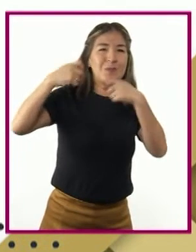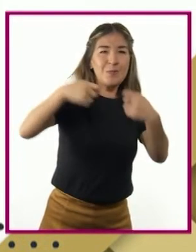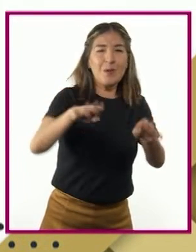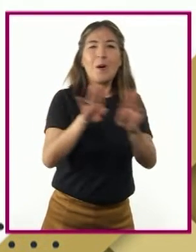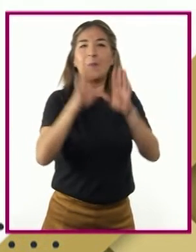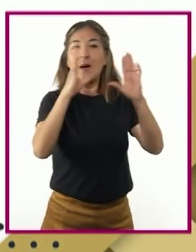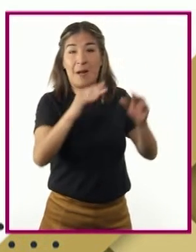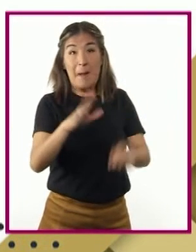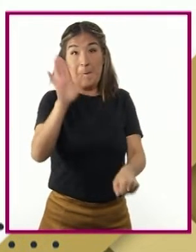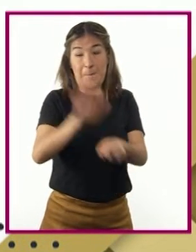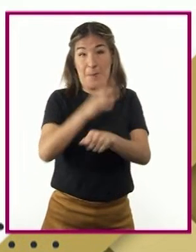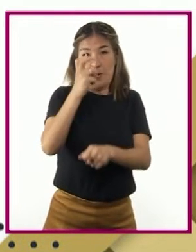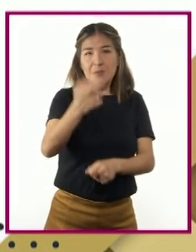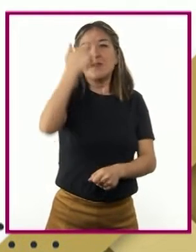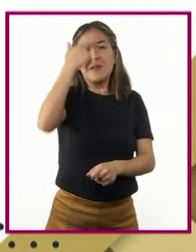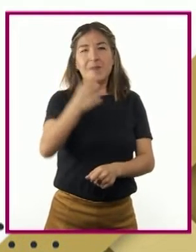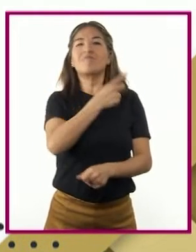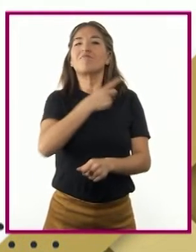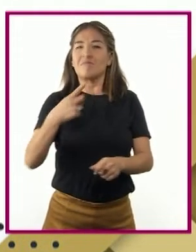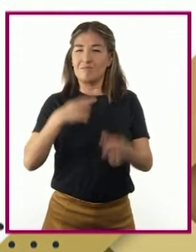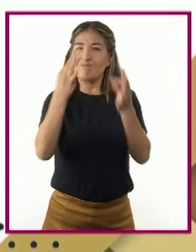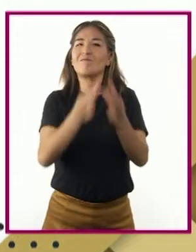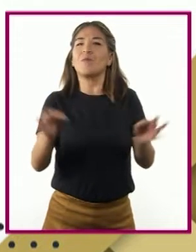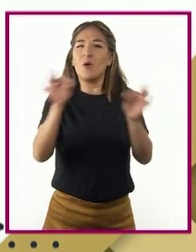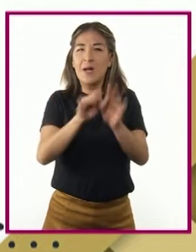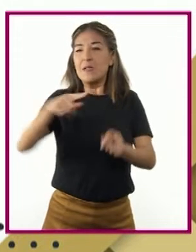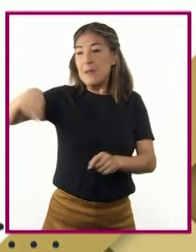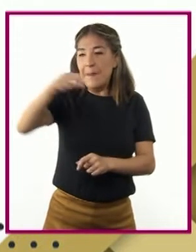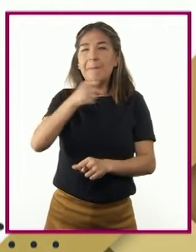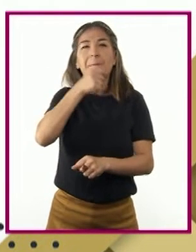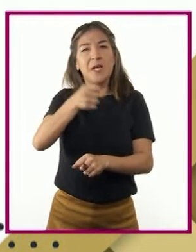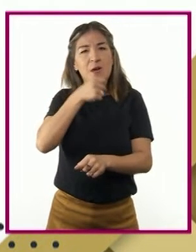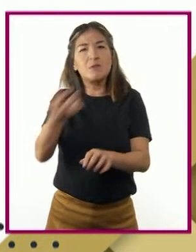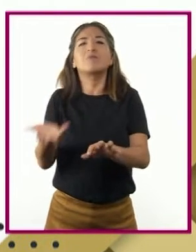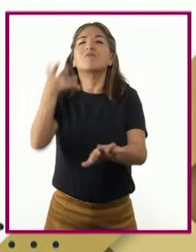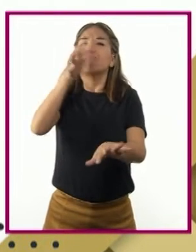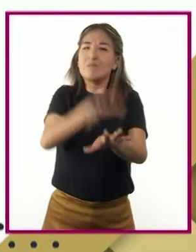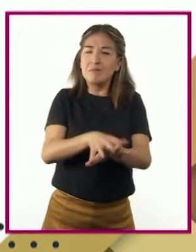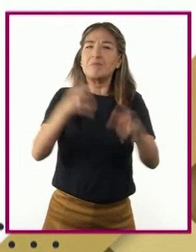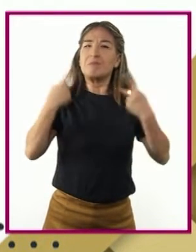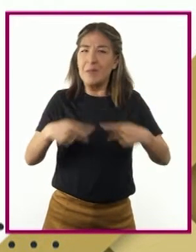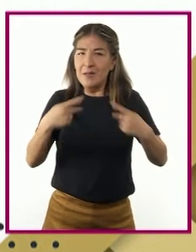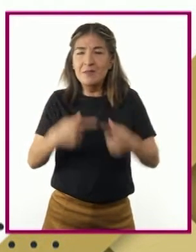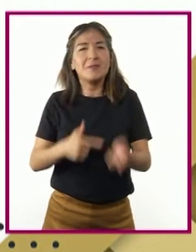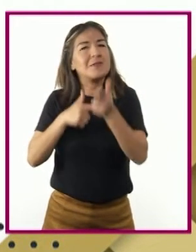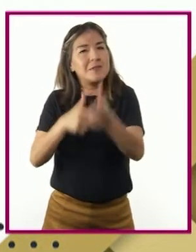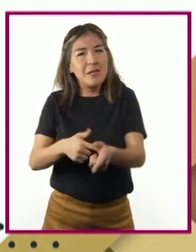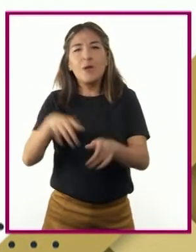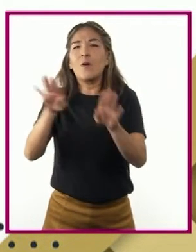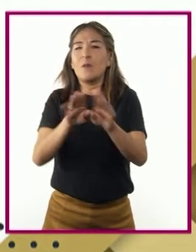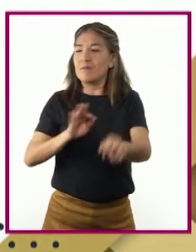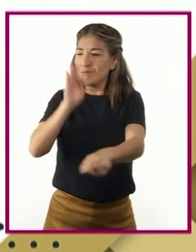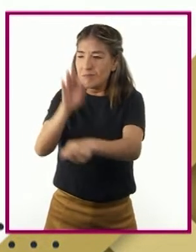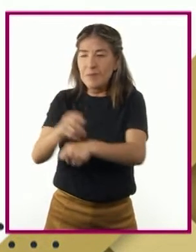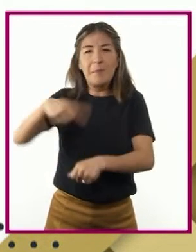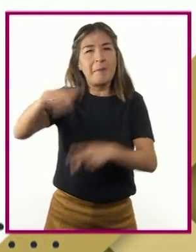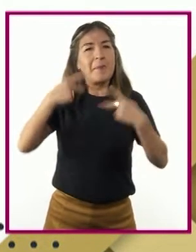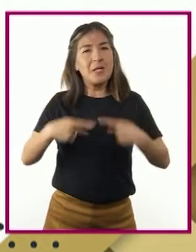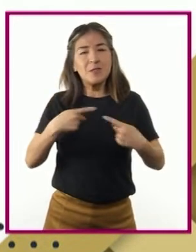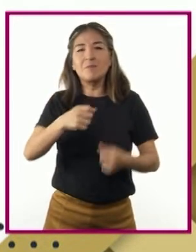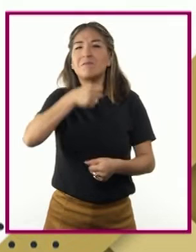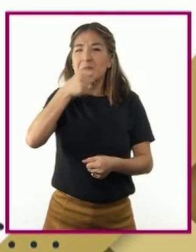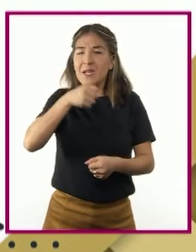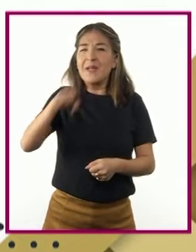es muy importante ser inclusivos, apoyar y respaldar a este grupo de población, pues